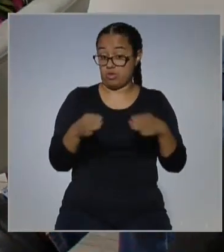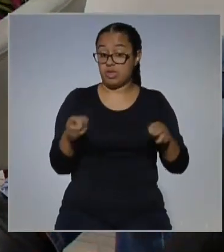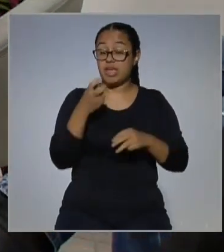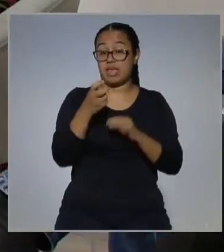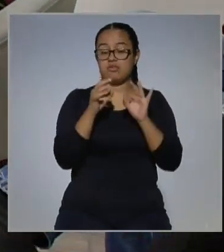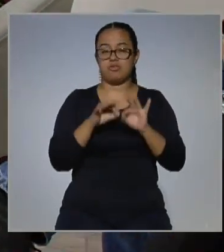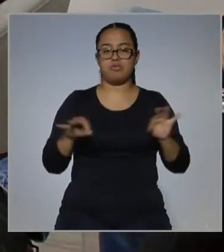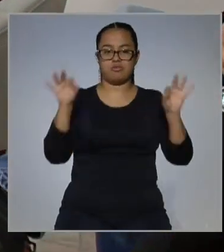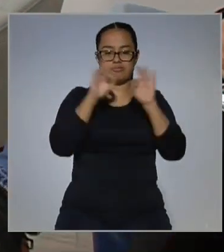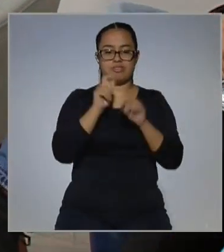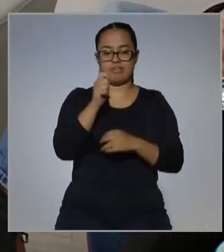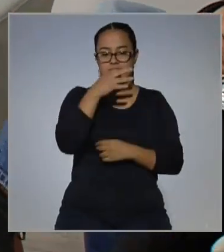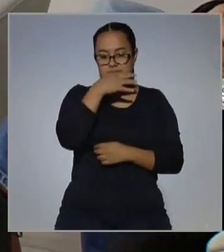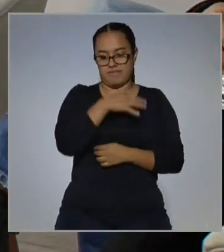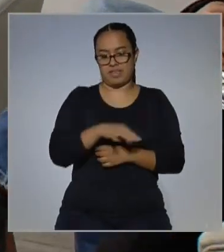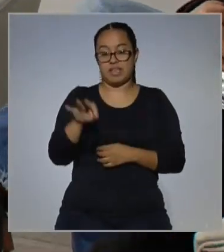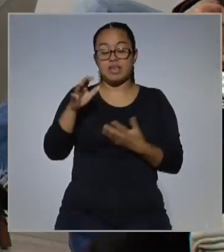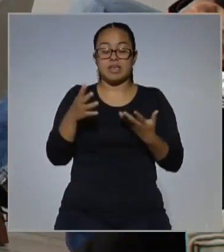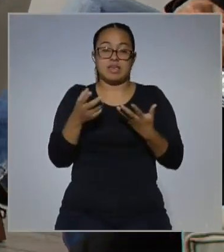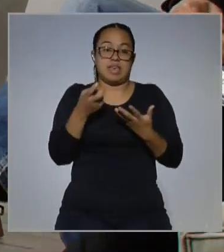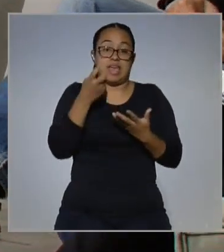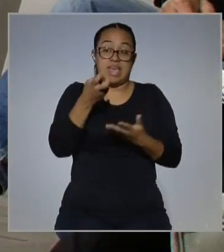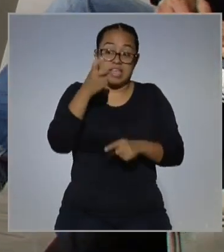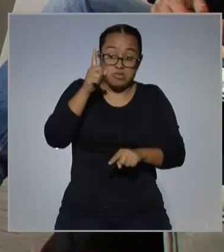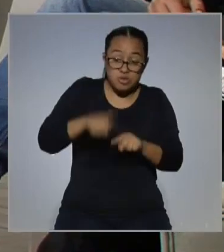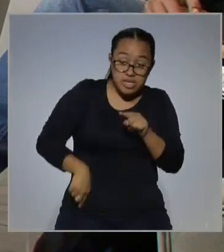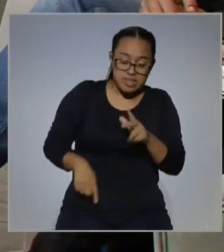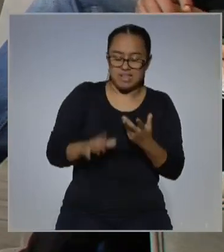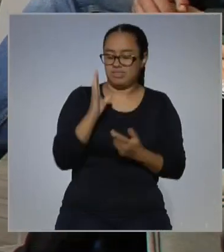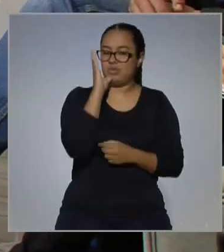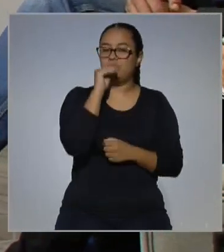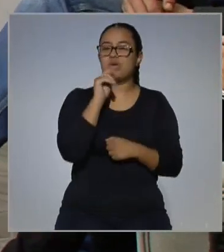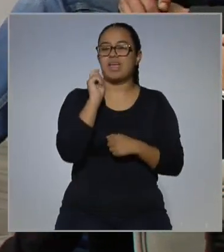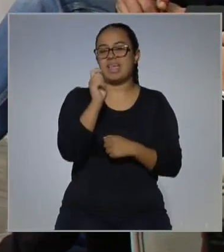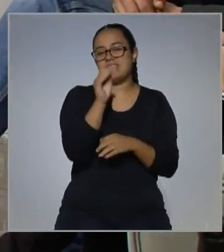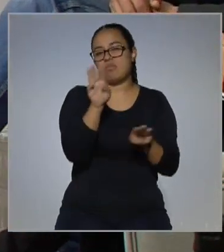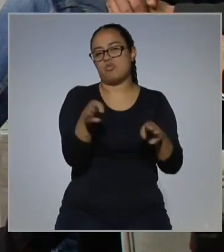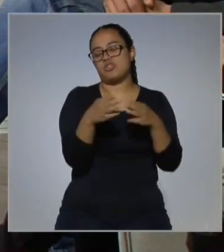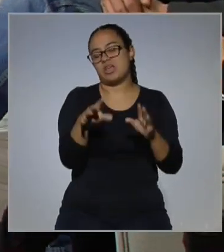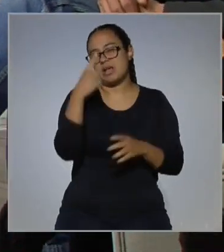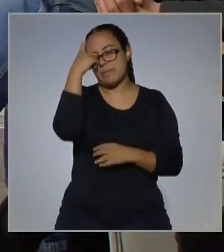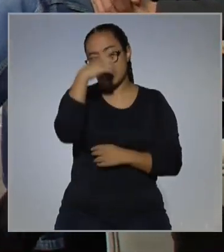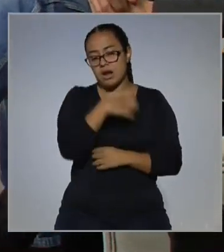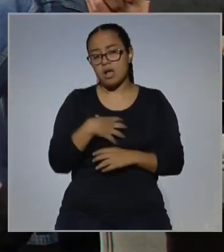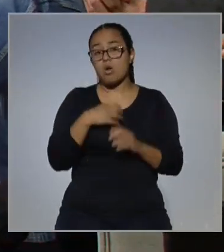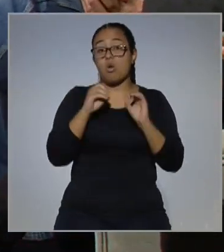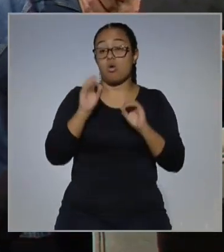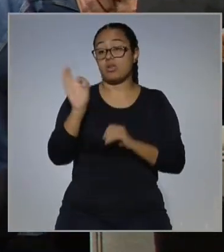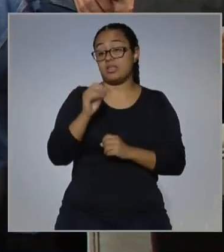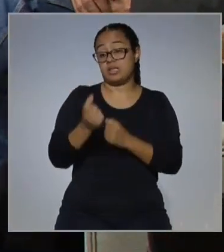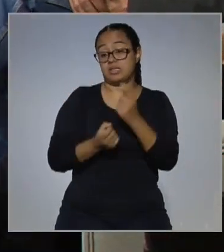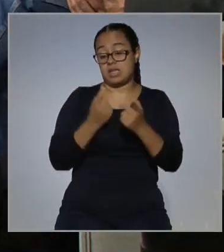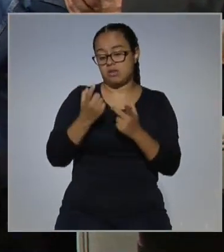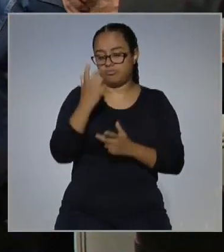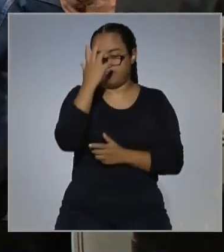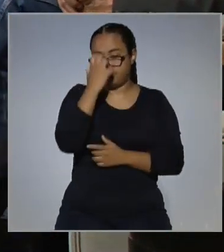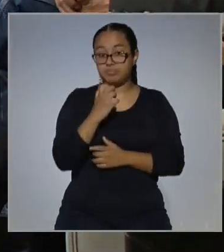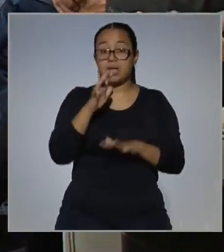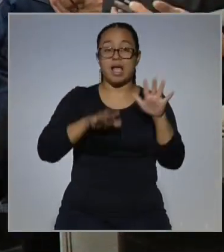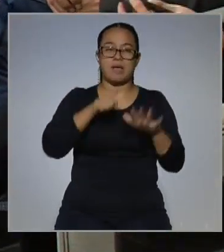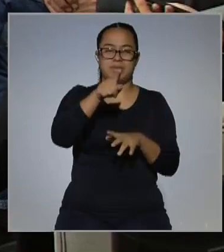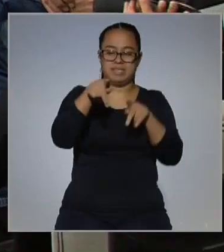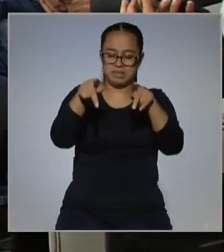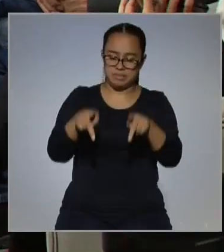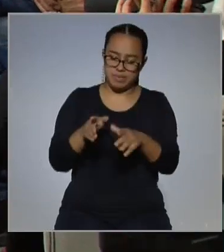la celebración y no puede faltar, es como este ingrediente de alegría o también quizá de tristeza, porque cuando vas a los panteones